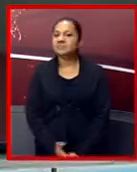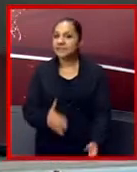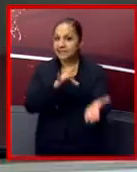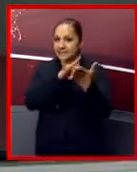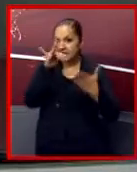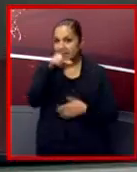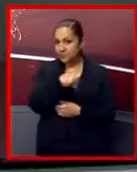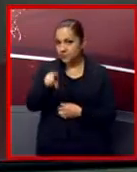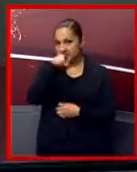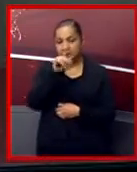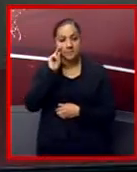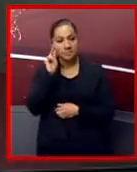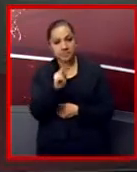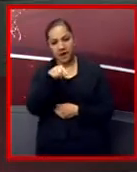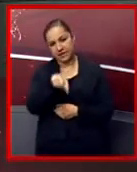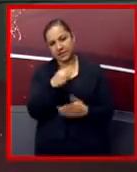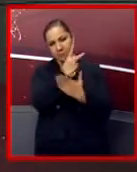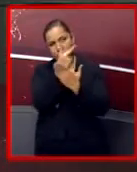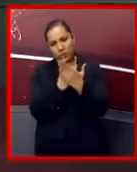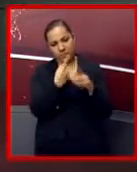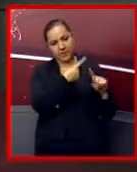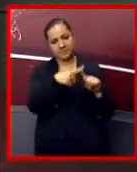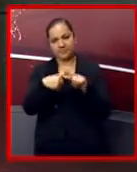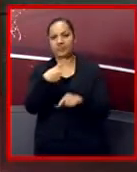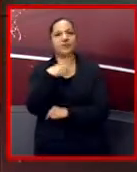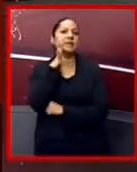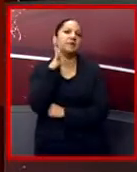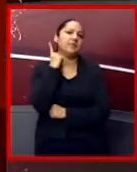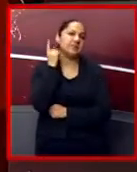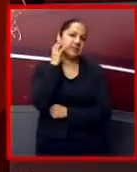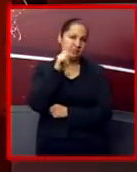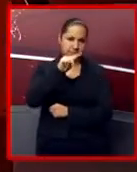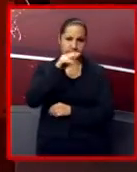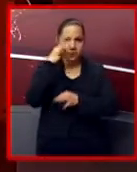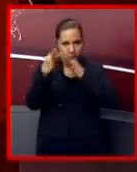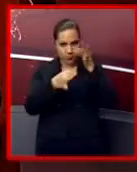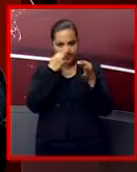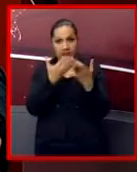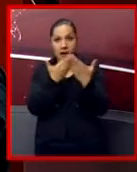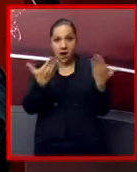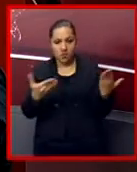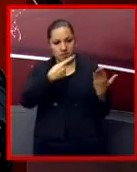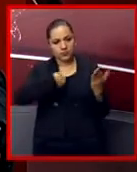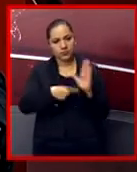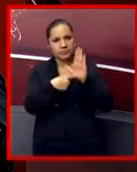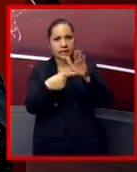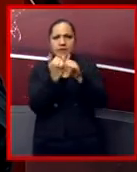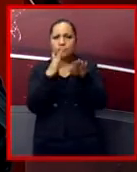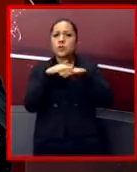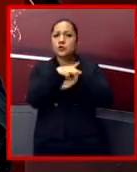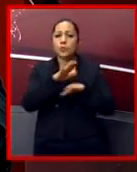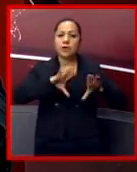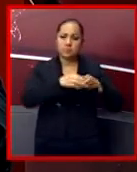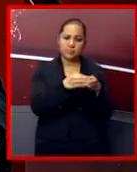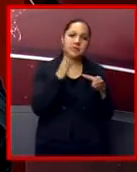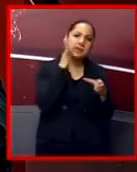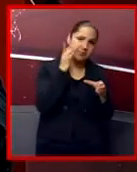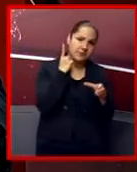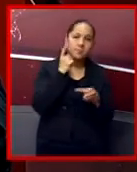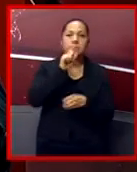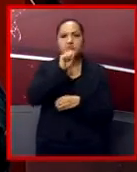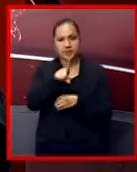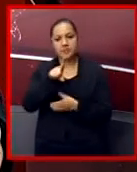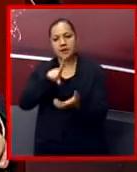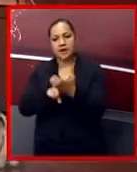Gracias por acompañarnos en una emisión más de Noticias del Congreso. Le tenemos toda la actividad en el Pleno de la Cámara de Diputados y en el Senado de la República. Vamos